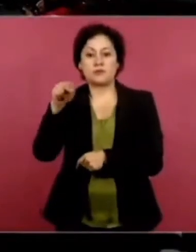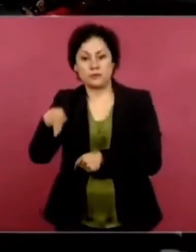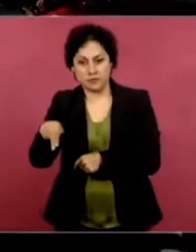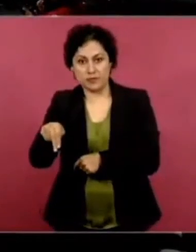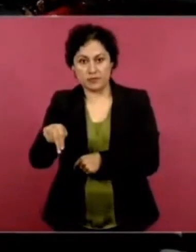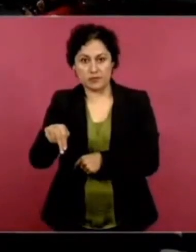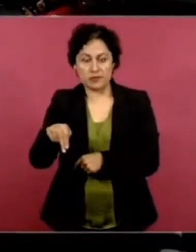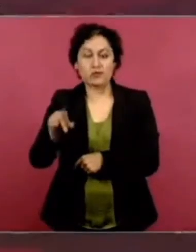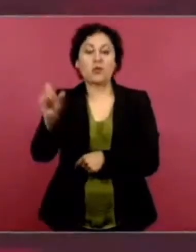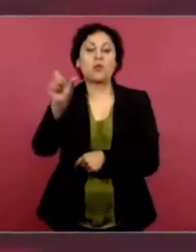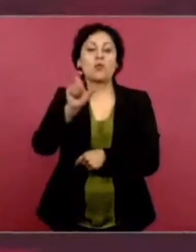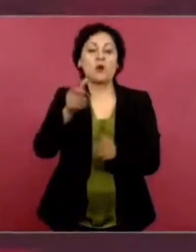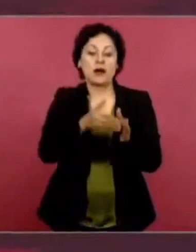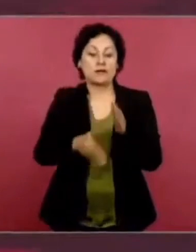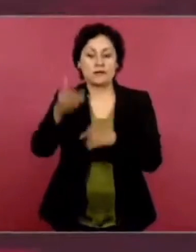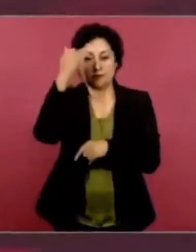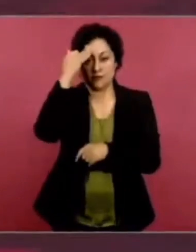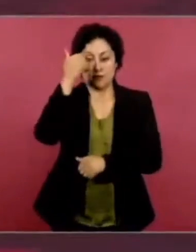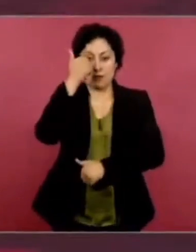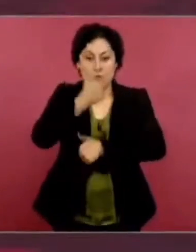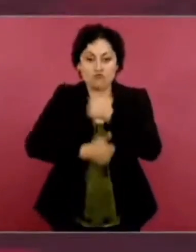en la campaña